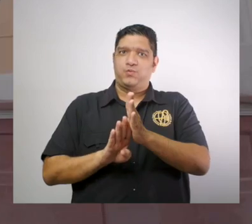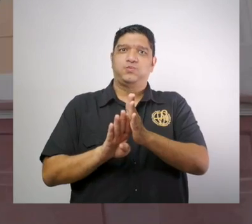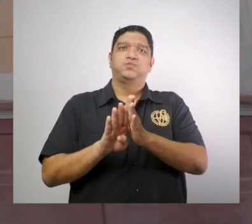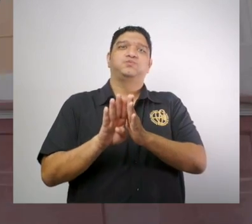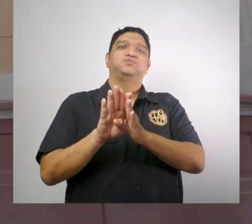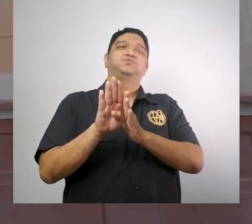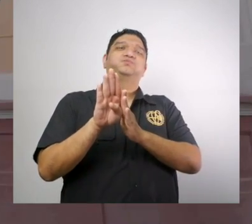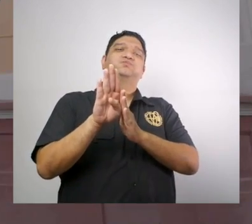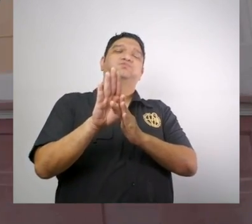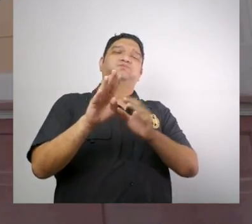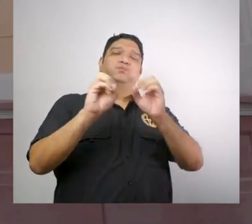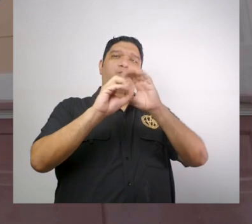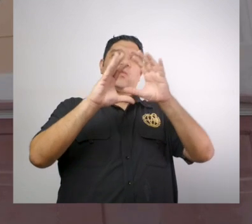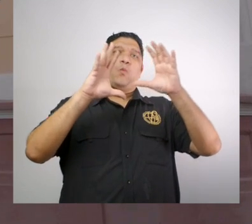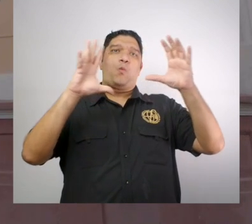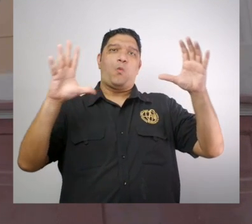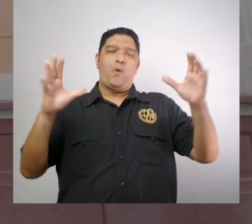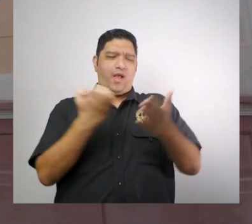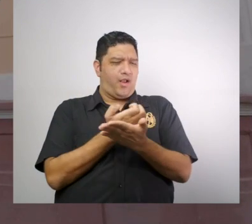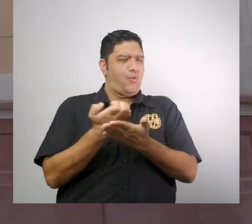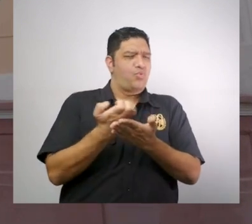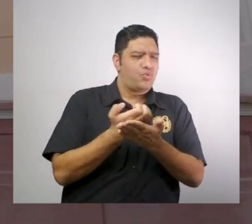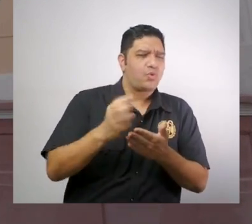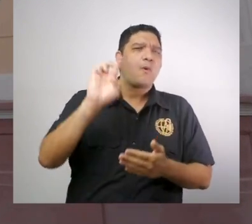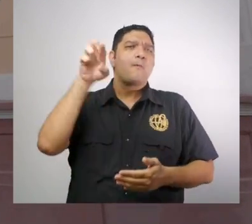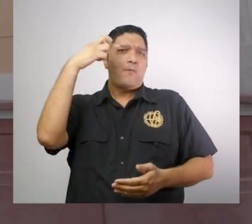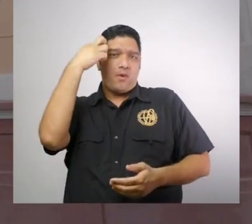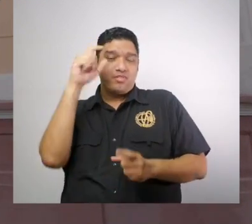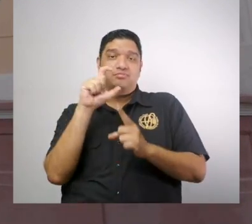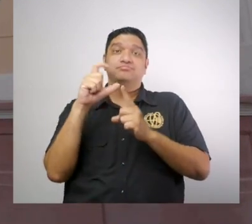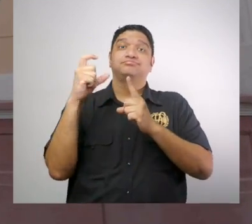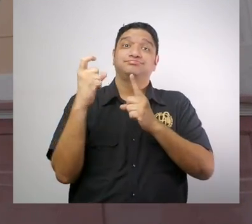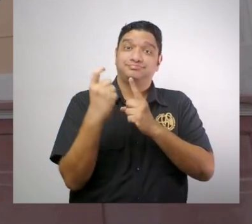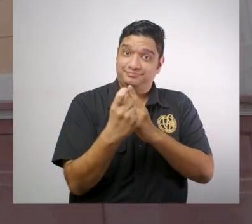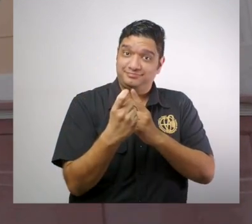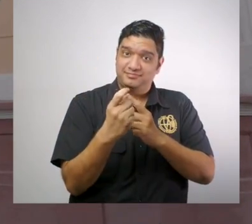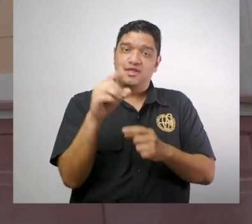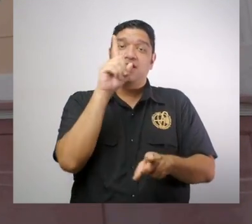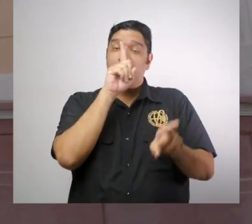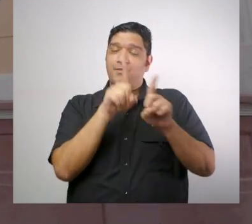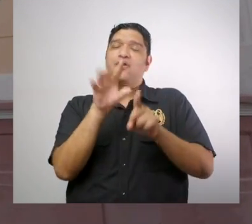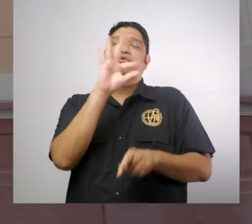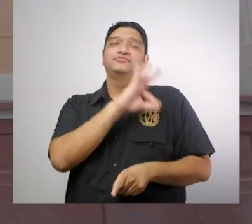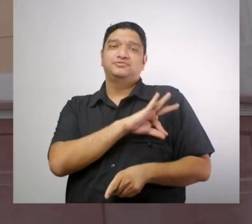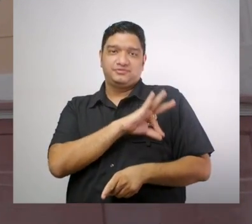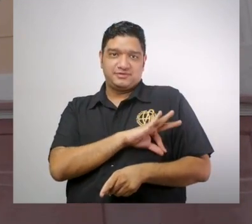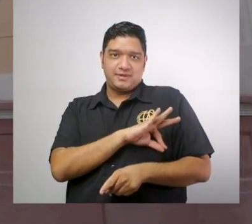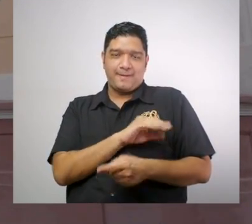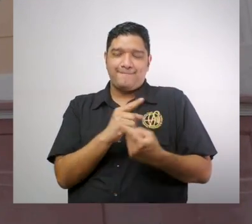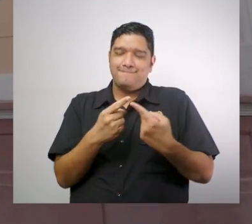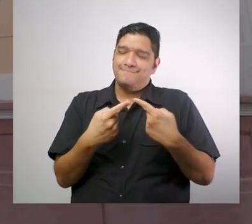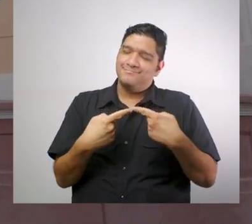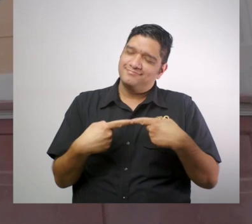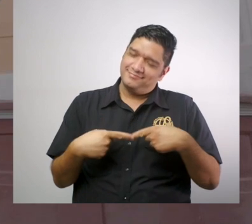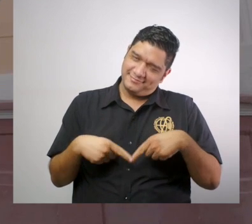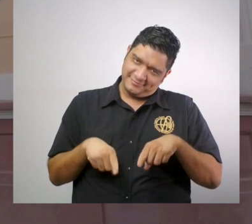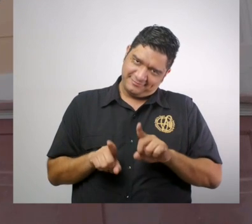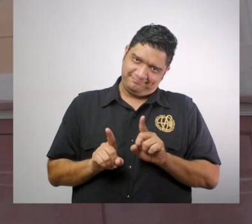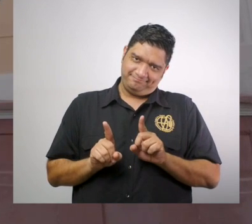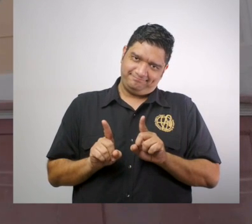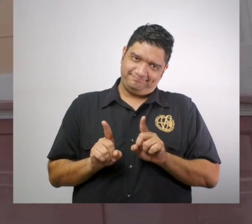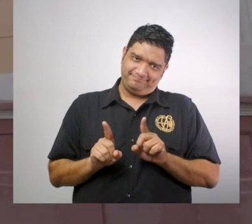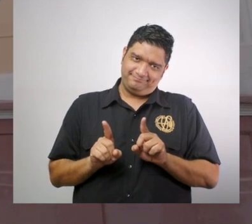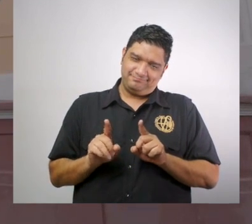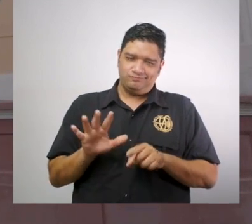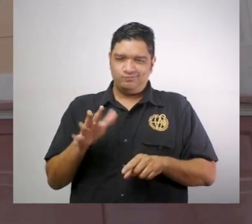esplendor económico, político, cultural y social. Pero